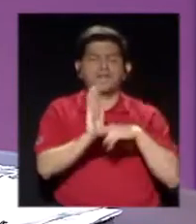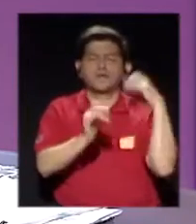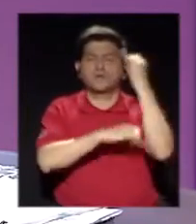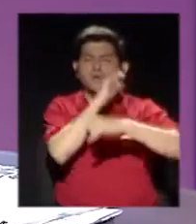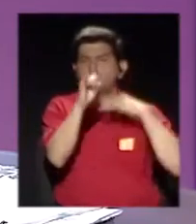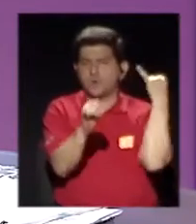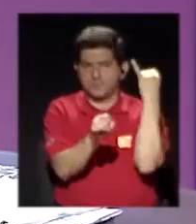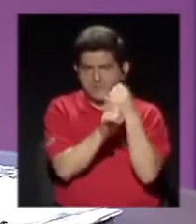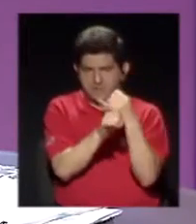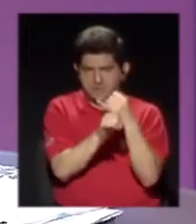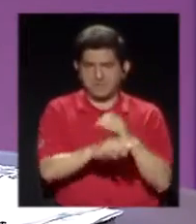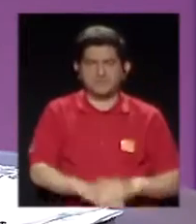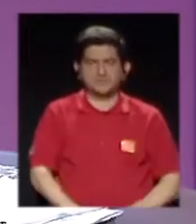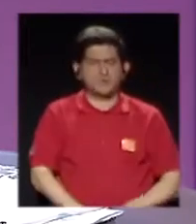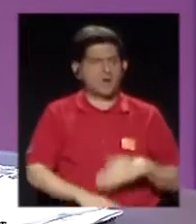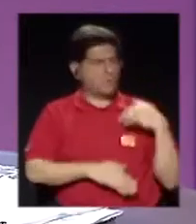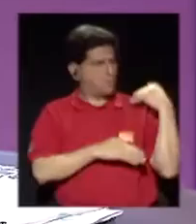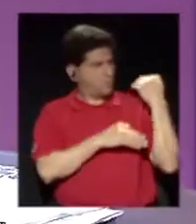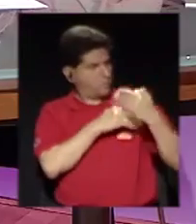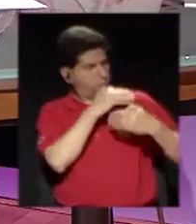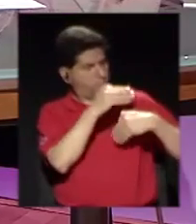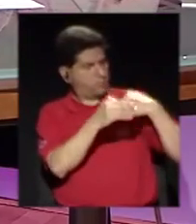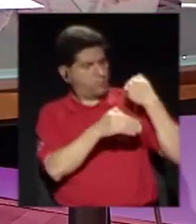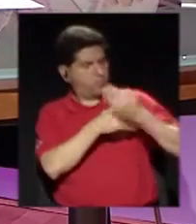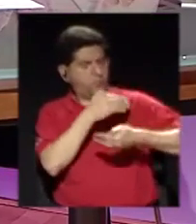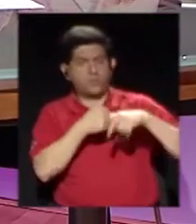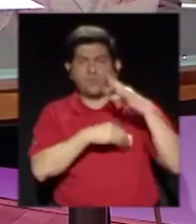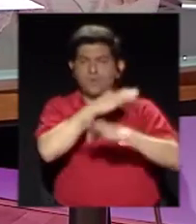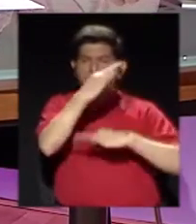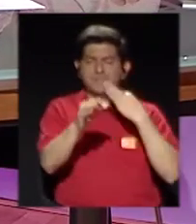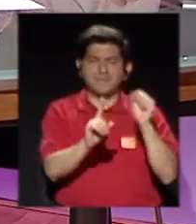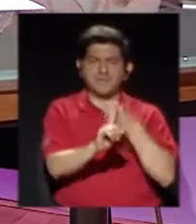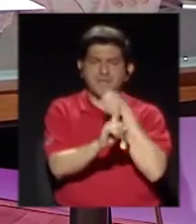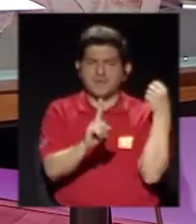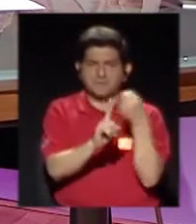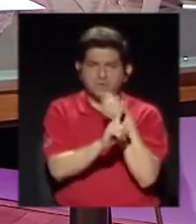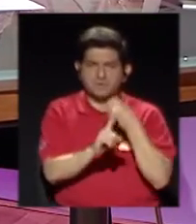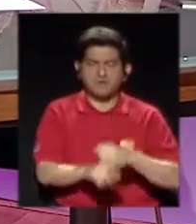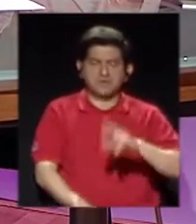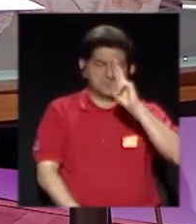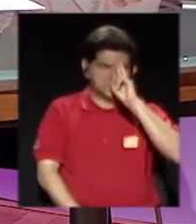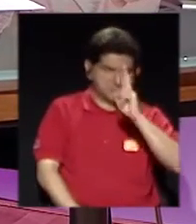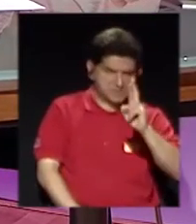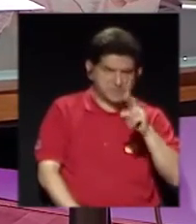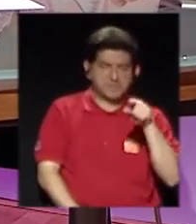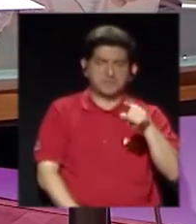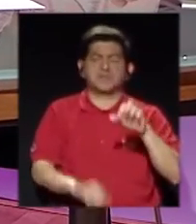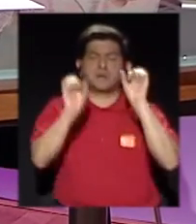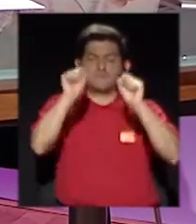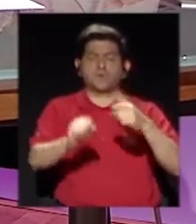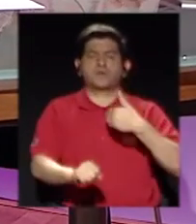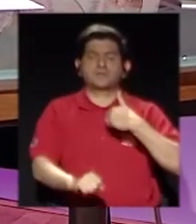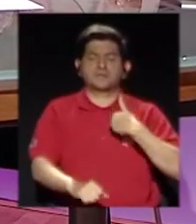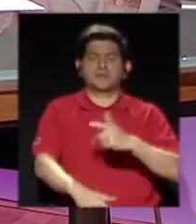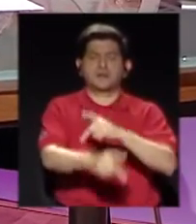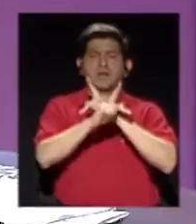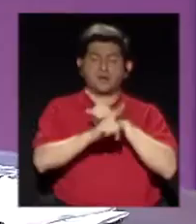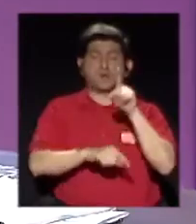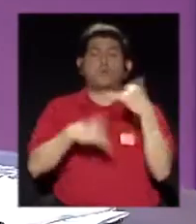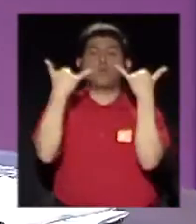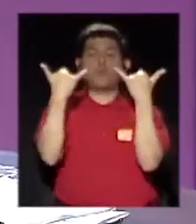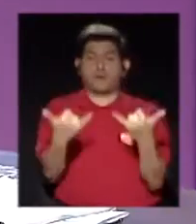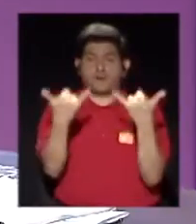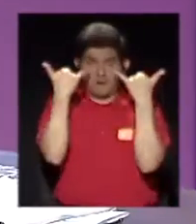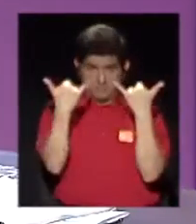internacionales han evolucionado mucho sobre el tipo de violencia que se reconoce para ser refugiados y una de ellas actualmente